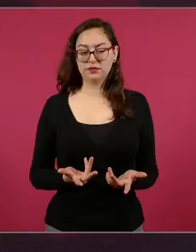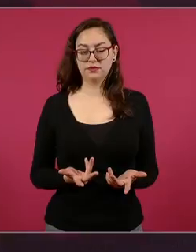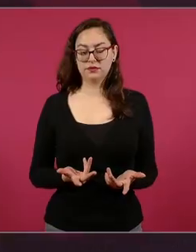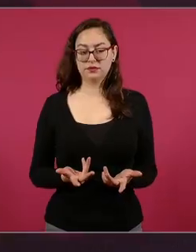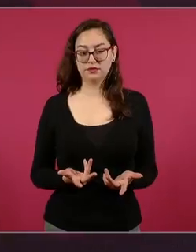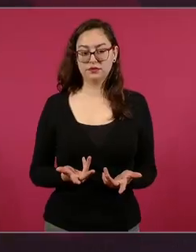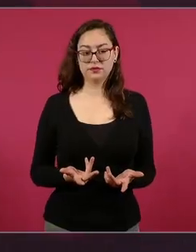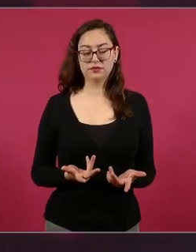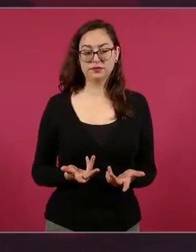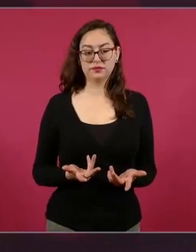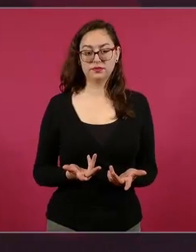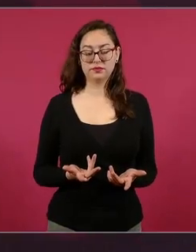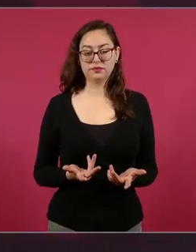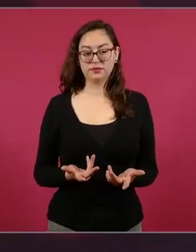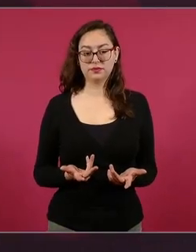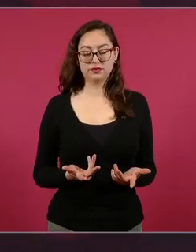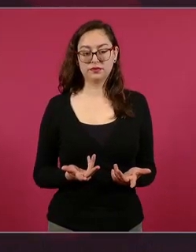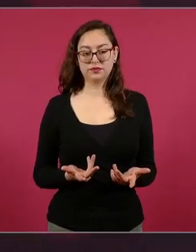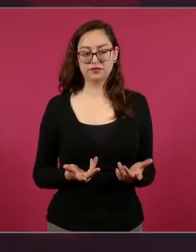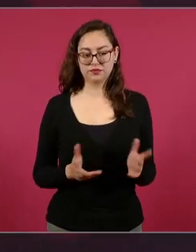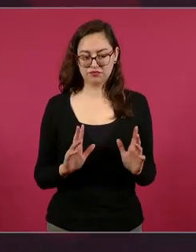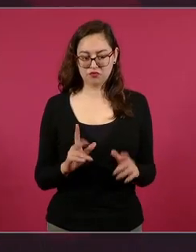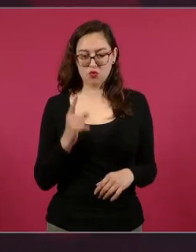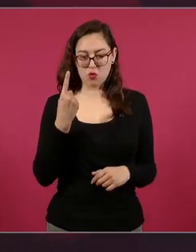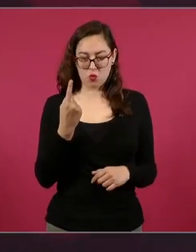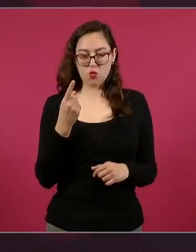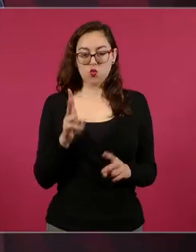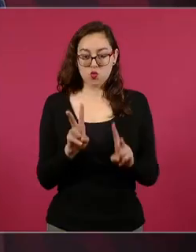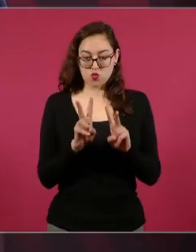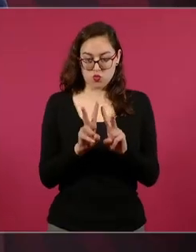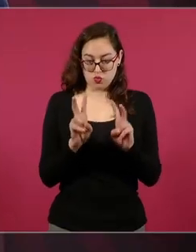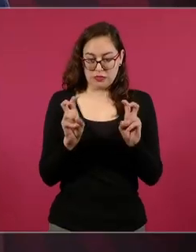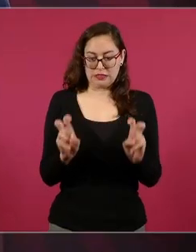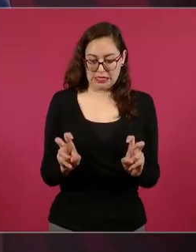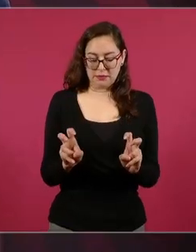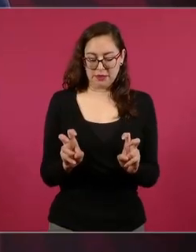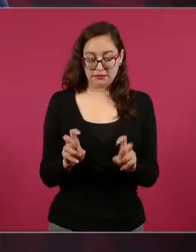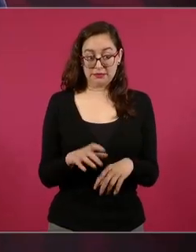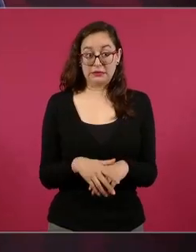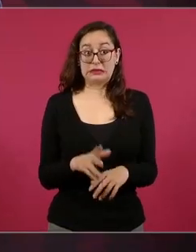¿Cuánta alegría me causó lo de Marco Verde?